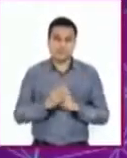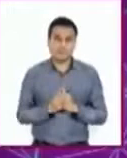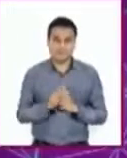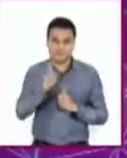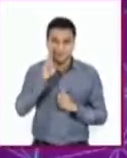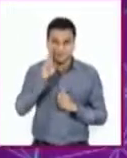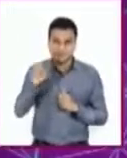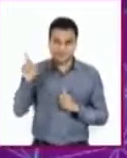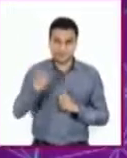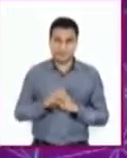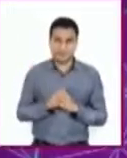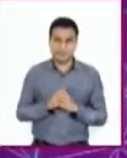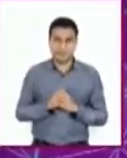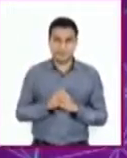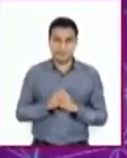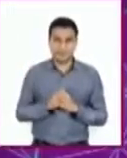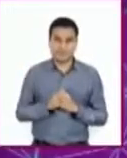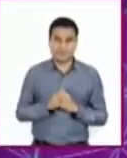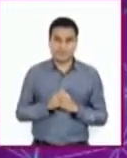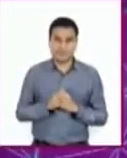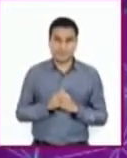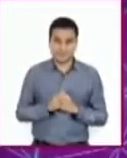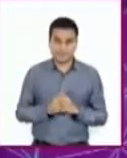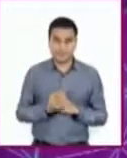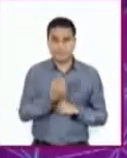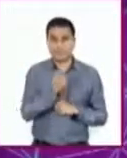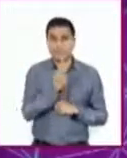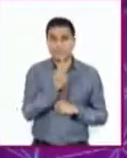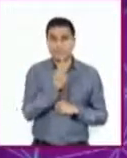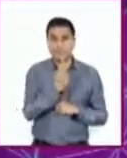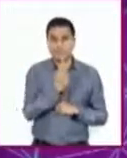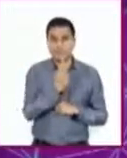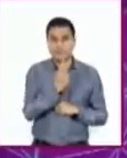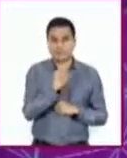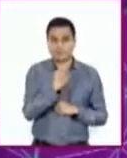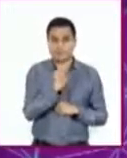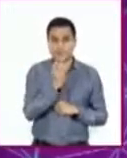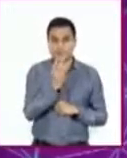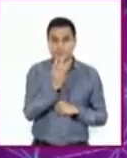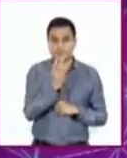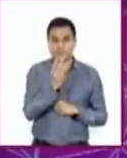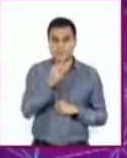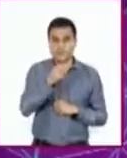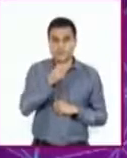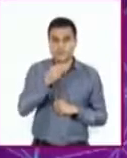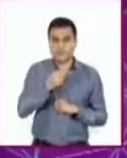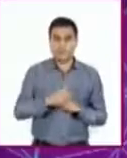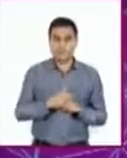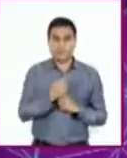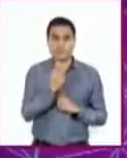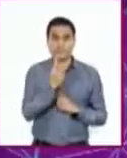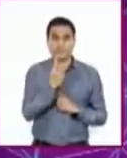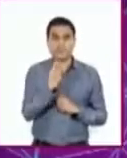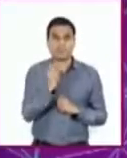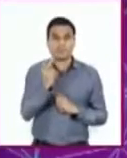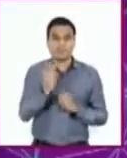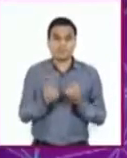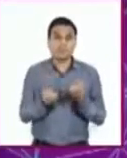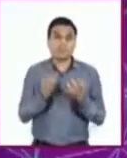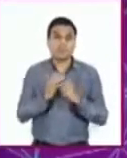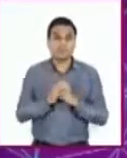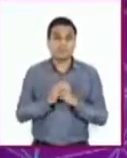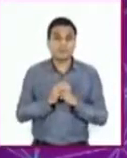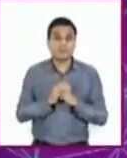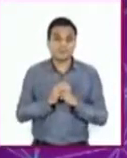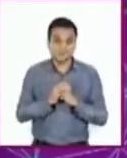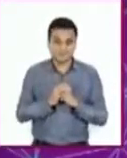numérica. La diferencia 1 entero 2 décimos negativo menos 1 entero 2 décimos es igual